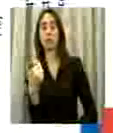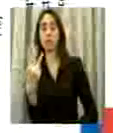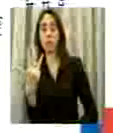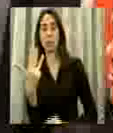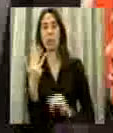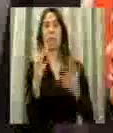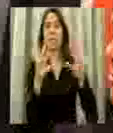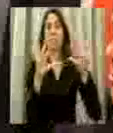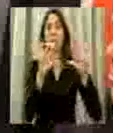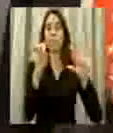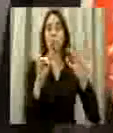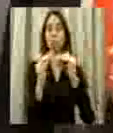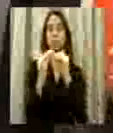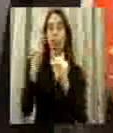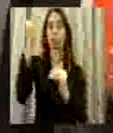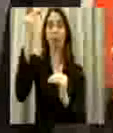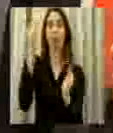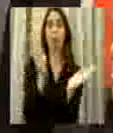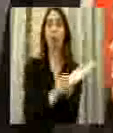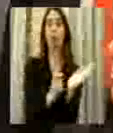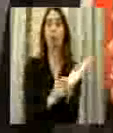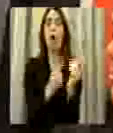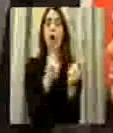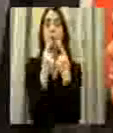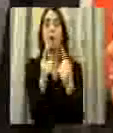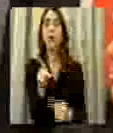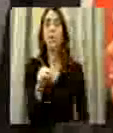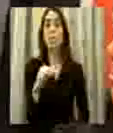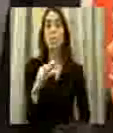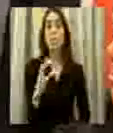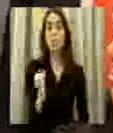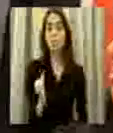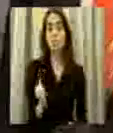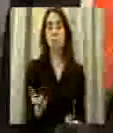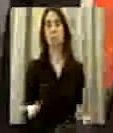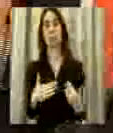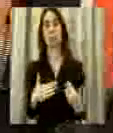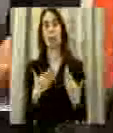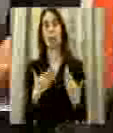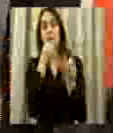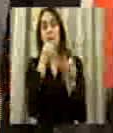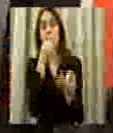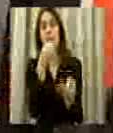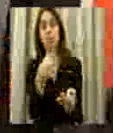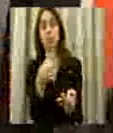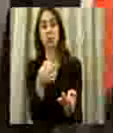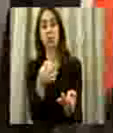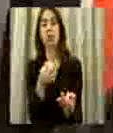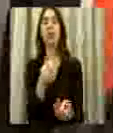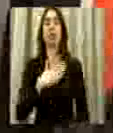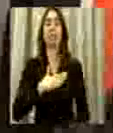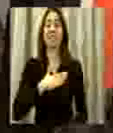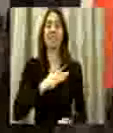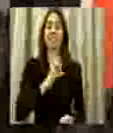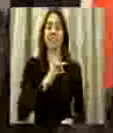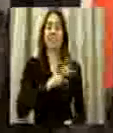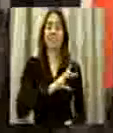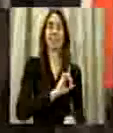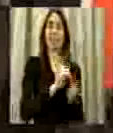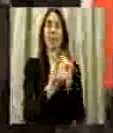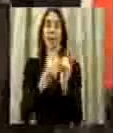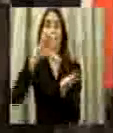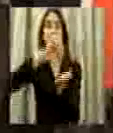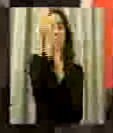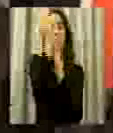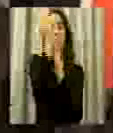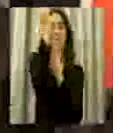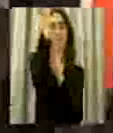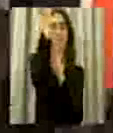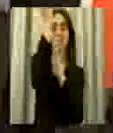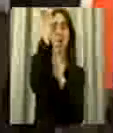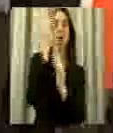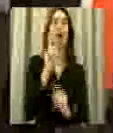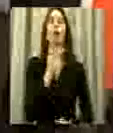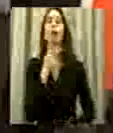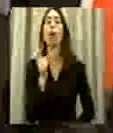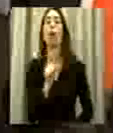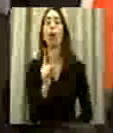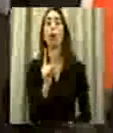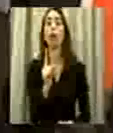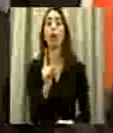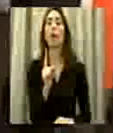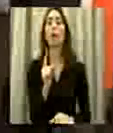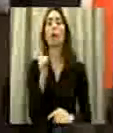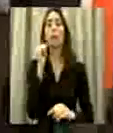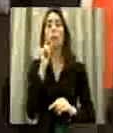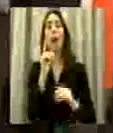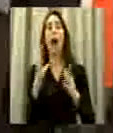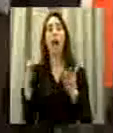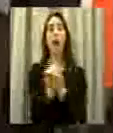10 puntos el puntaje CINCE. En definitiva, yo quiero decirle, cuando queremos ser un país desarrollado, no queremos hacerlo para